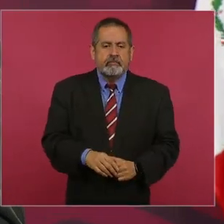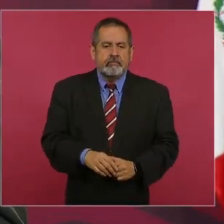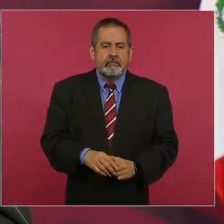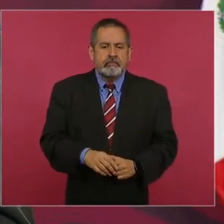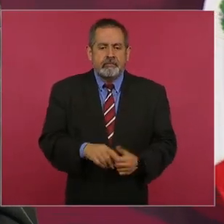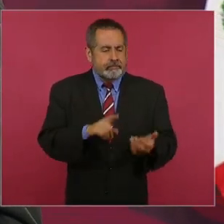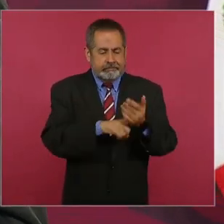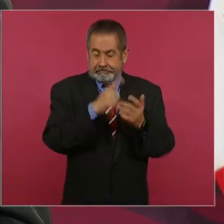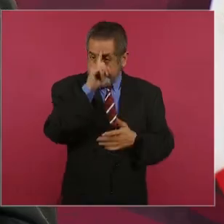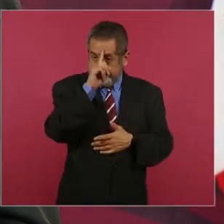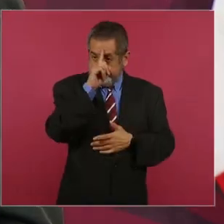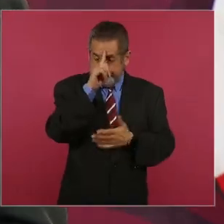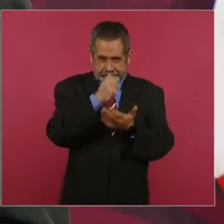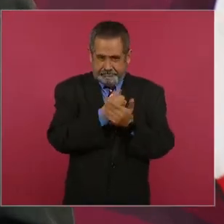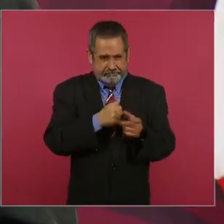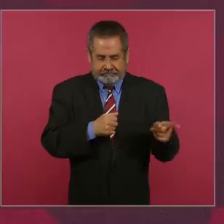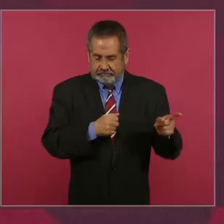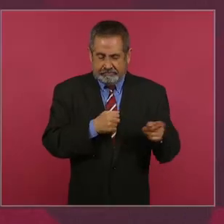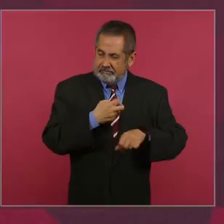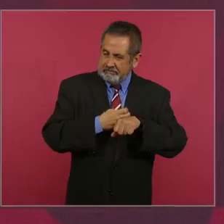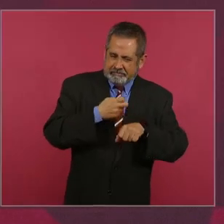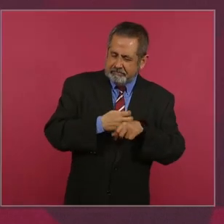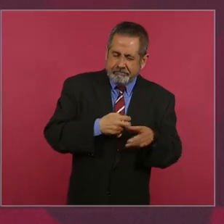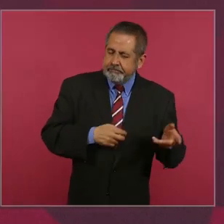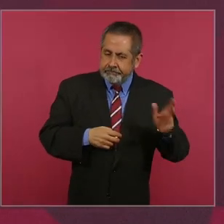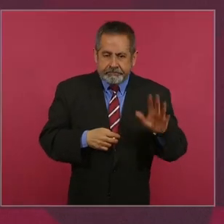fanáticos dogmáticos